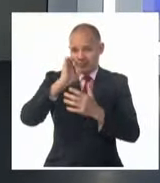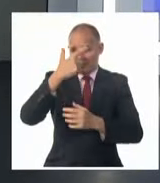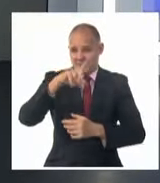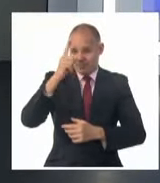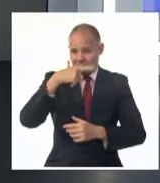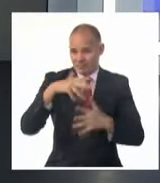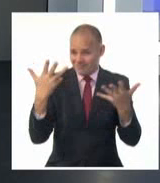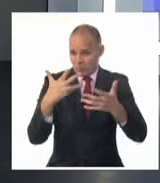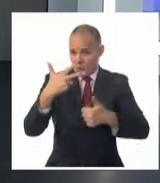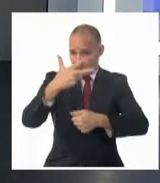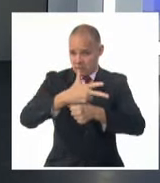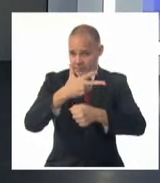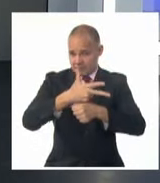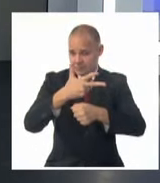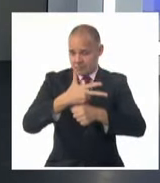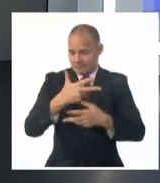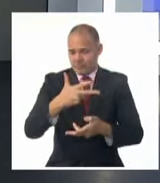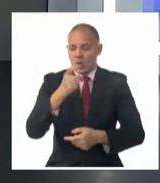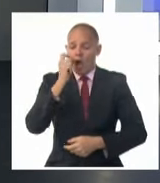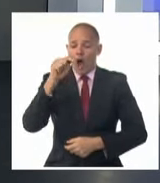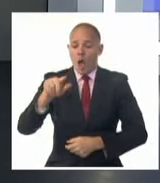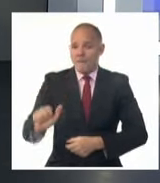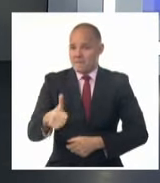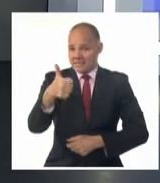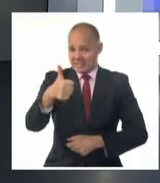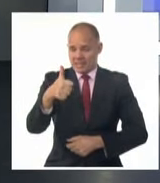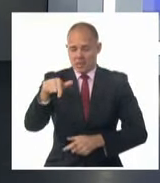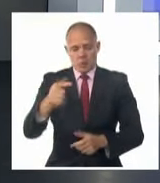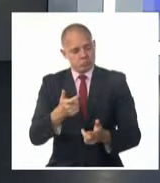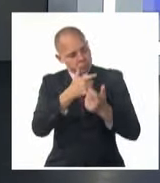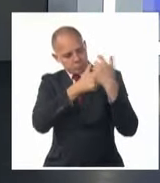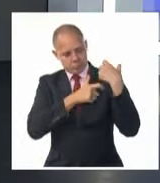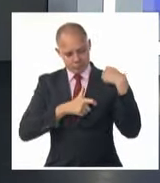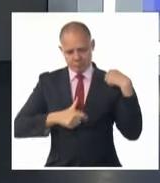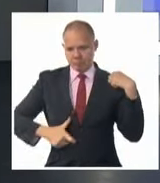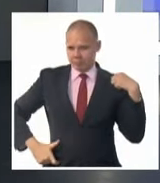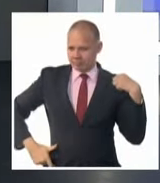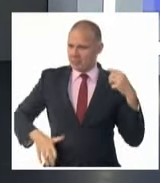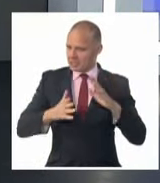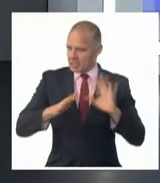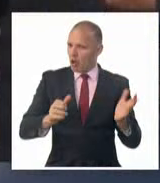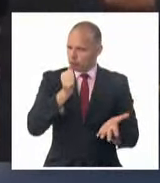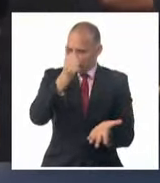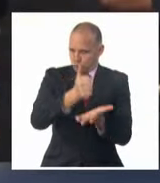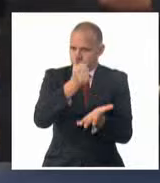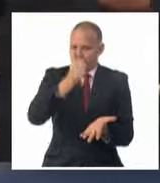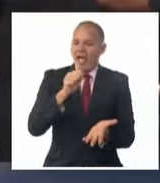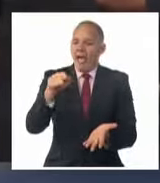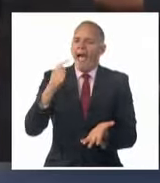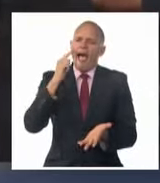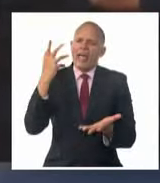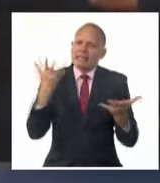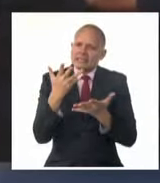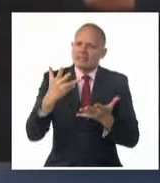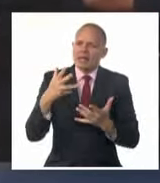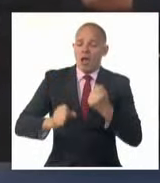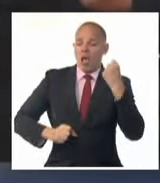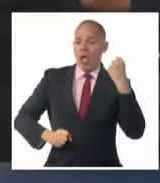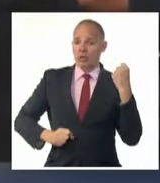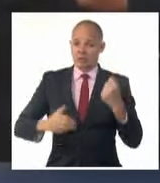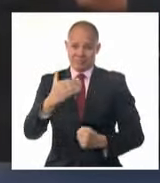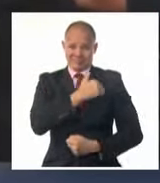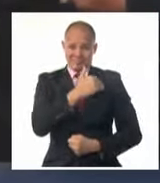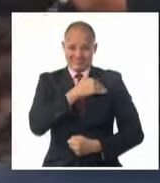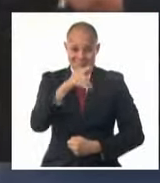sus actividades hoy fue recibir el saludo de las Fuerzas Armadas con el correspondiente desfile militar. La ceremonia se realizó por primera vez en la Plaza